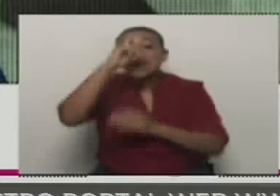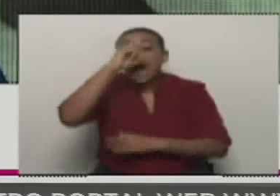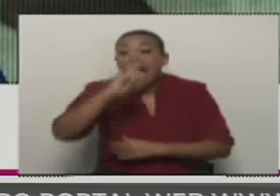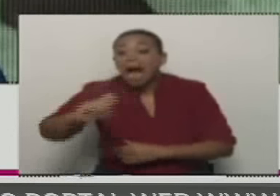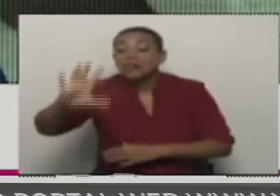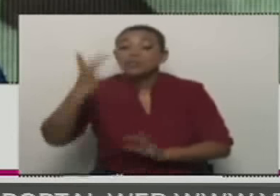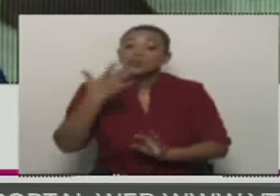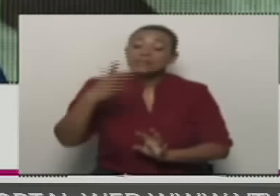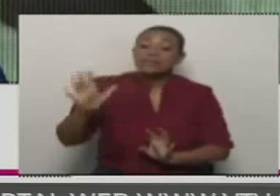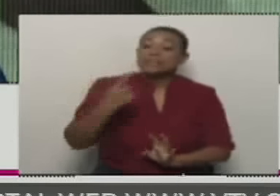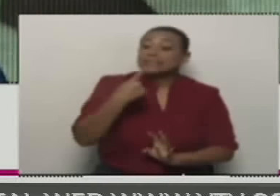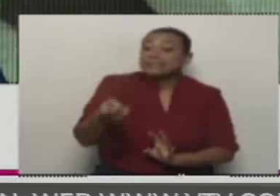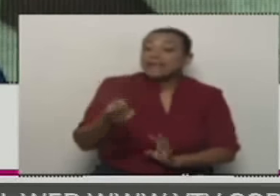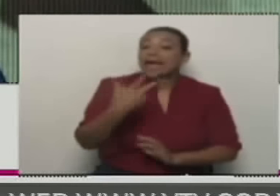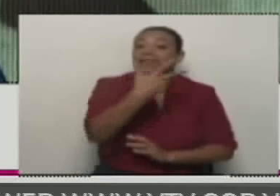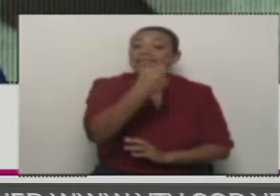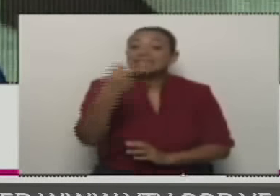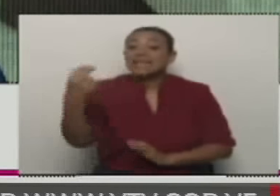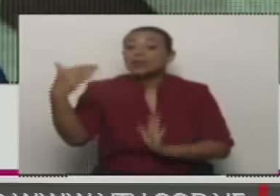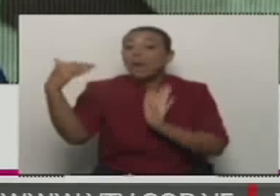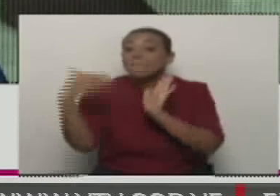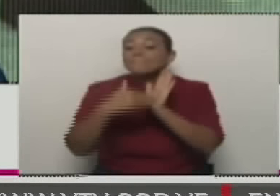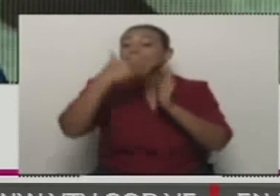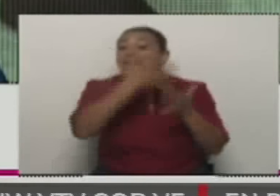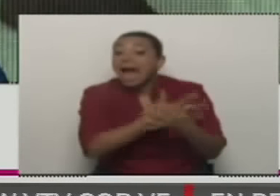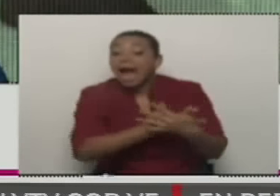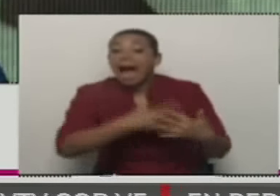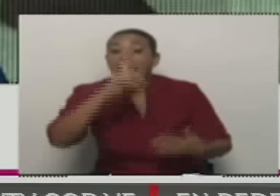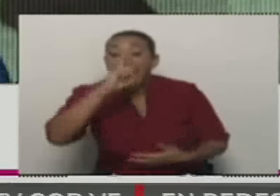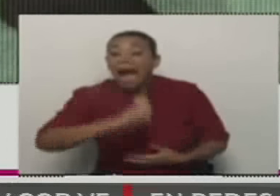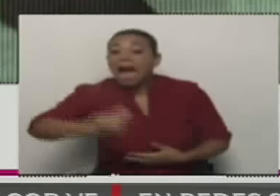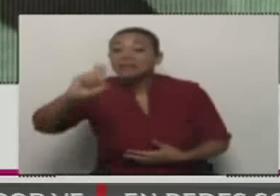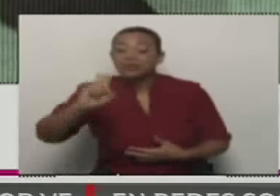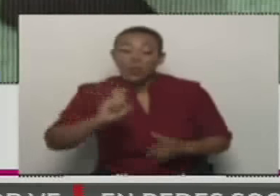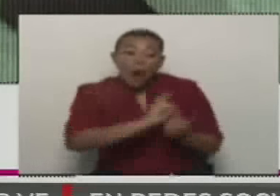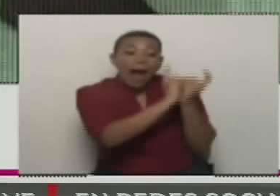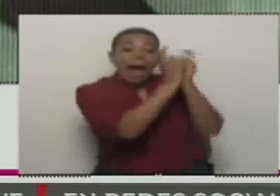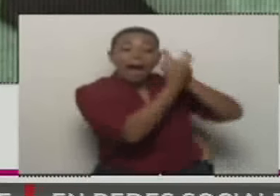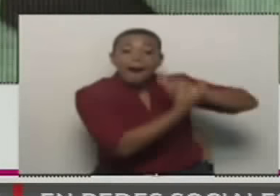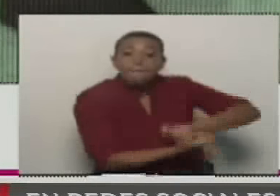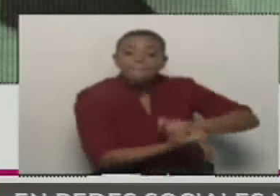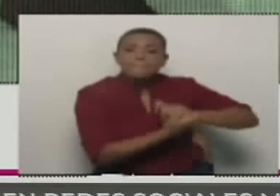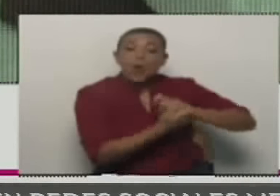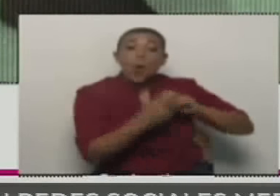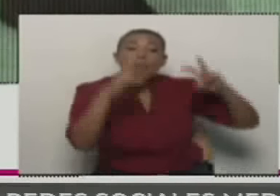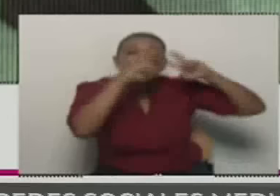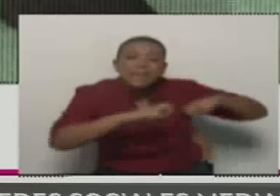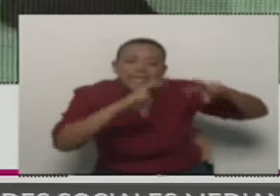Héctor, dicen que son 300.000 años el Homo sapiens, las últimas investigaciones.